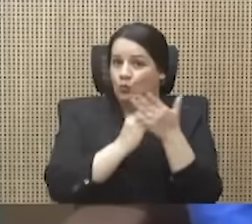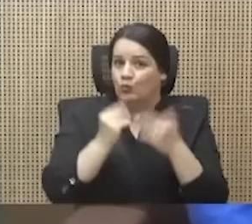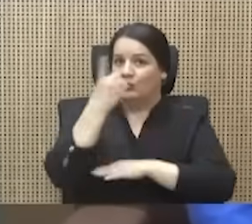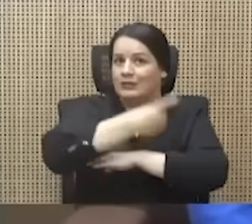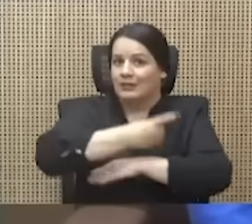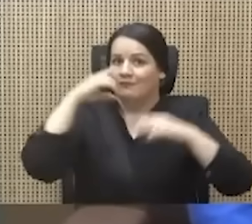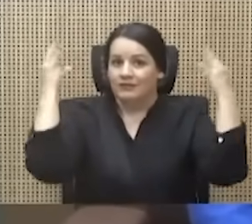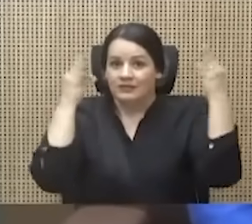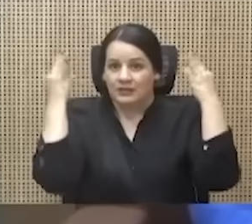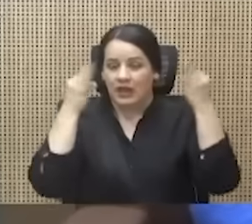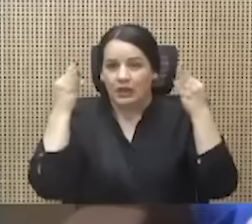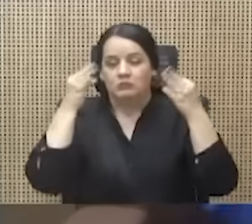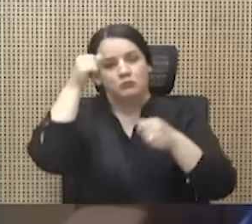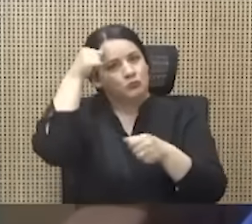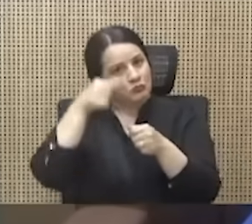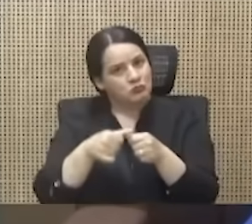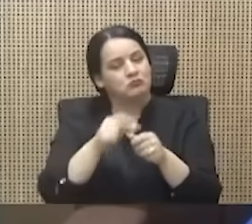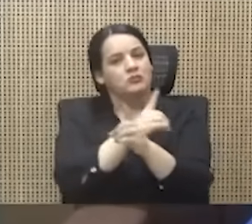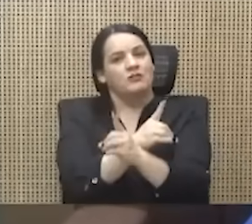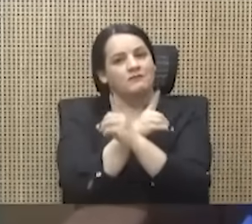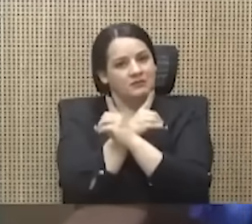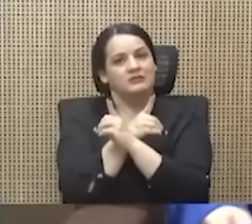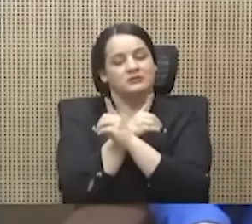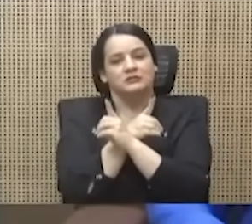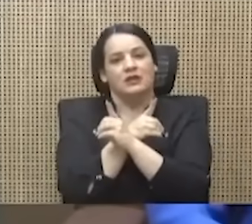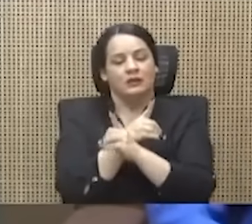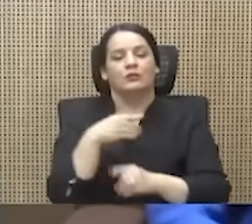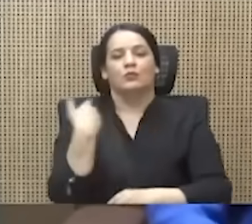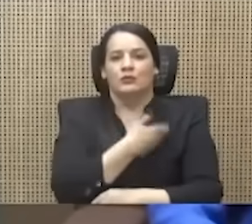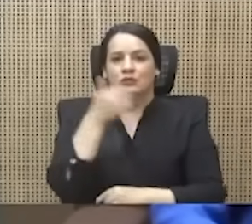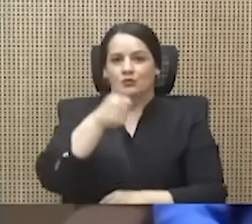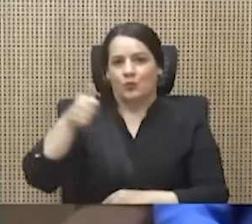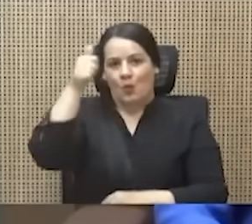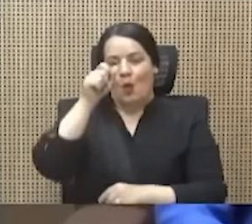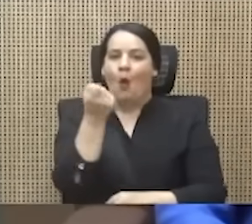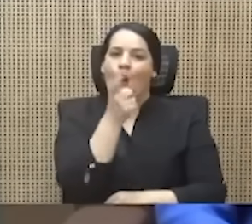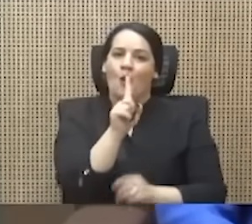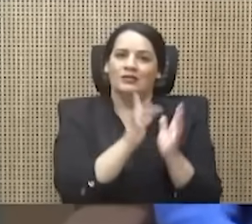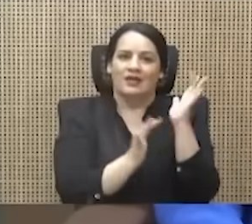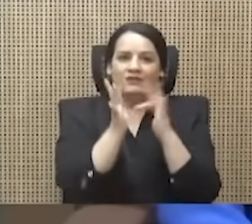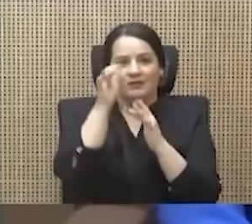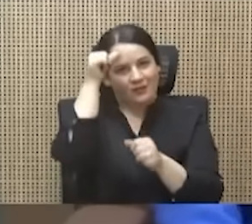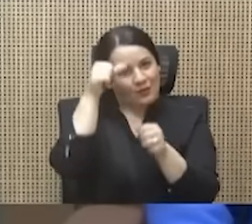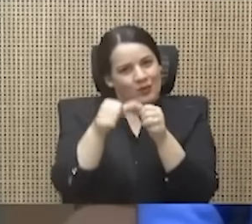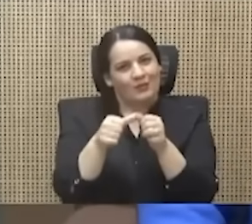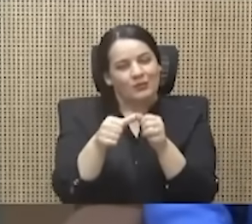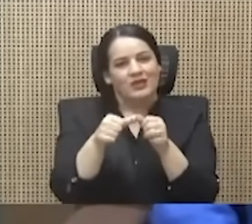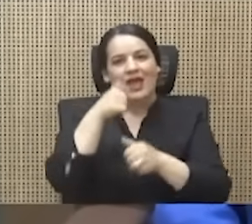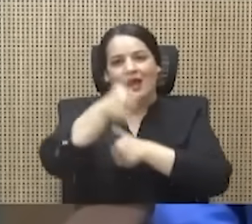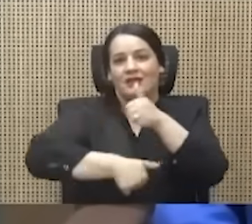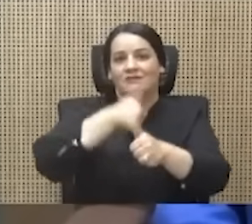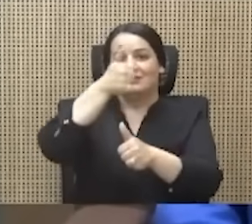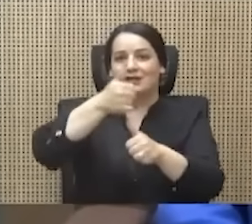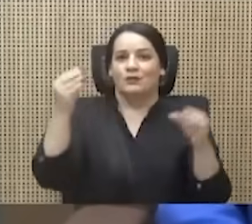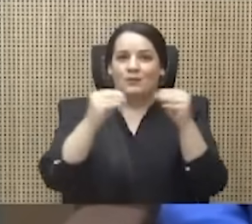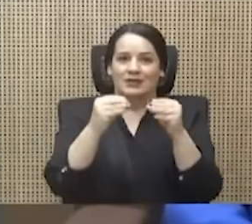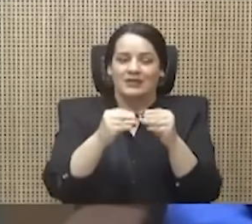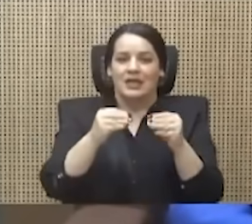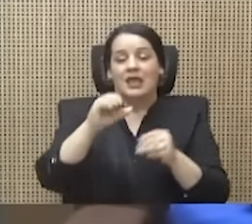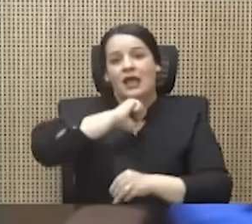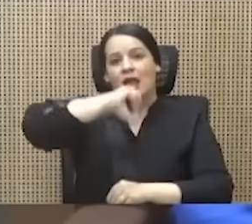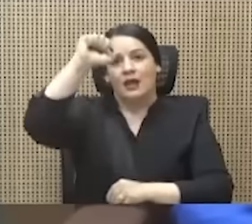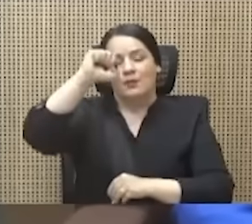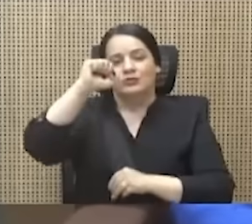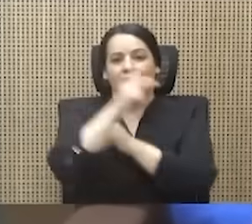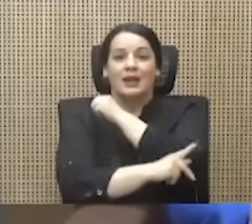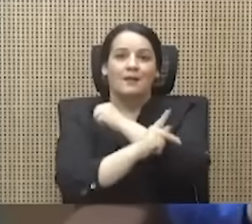la defensa de nuestra soberanía. Un 11 de abril, por ejemplo, que recordamos un aniversario más en el que le ganamos la patria y la libertad a